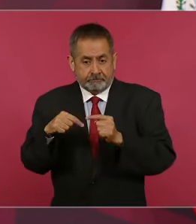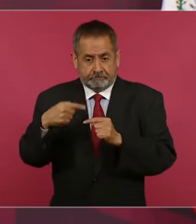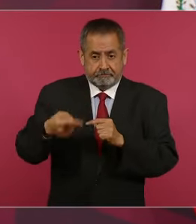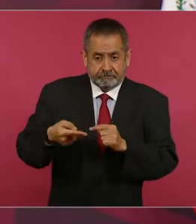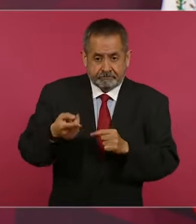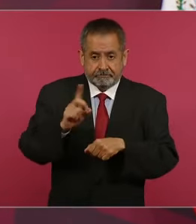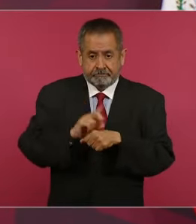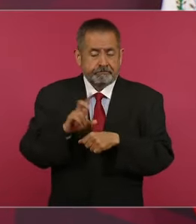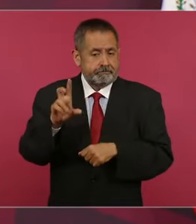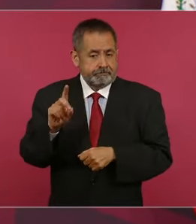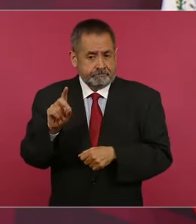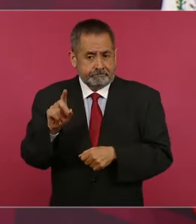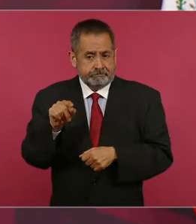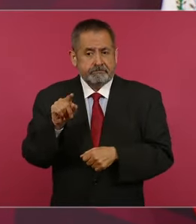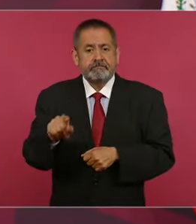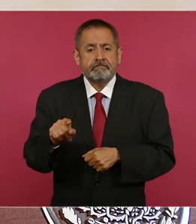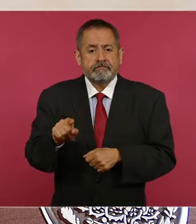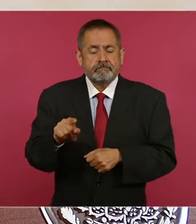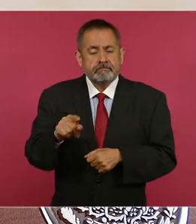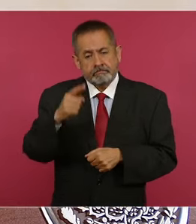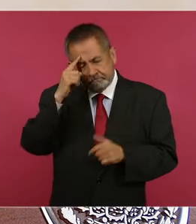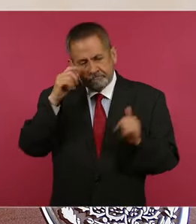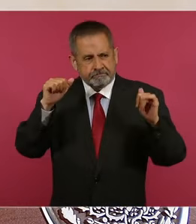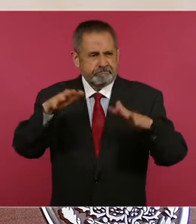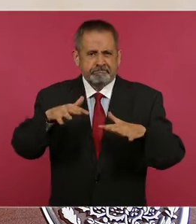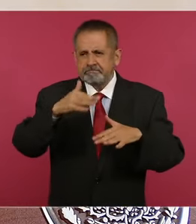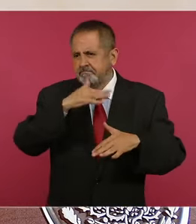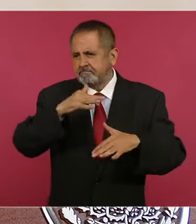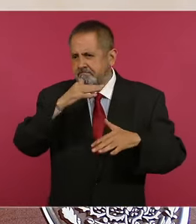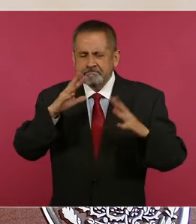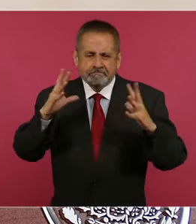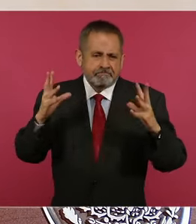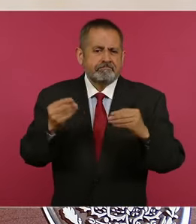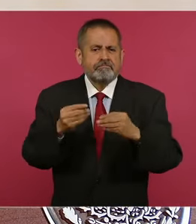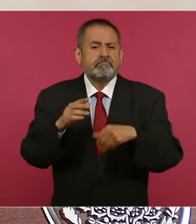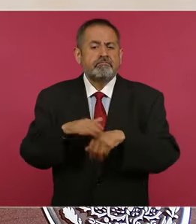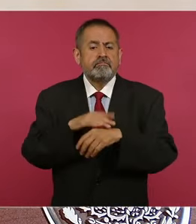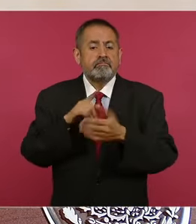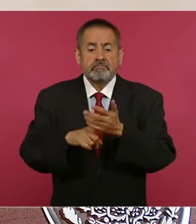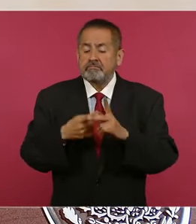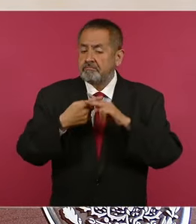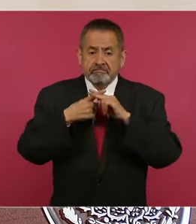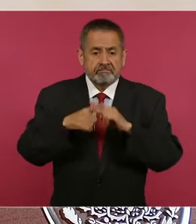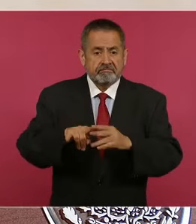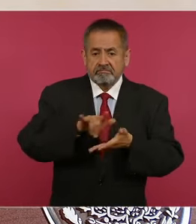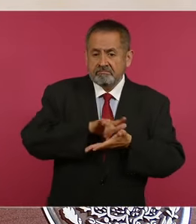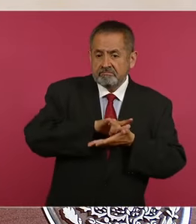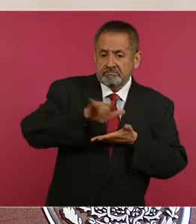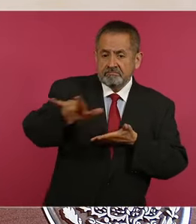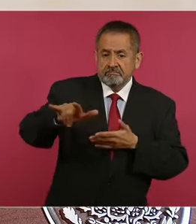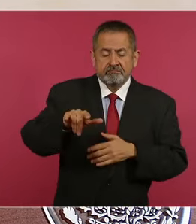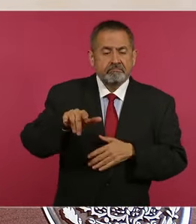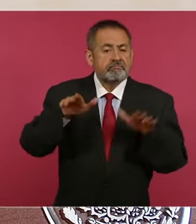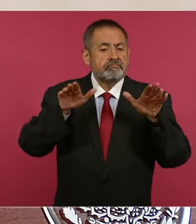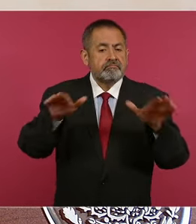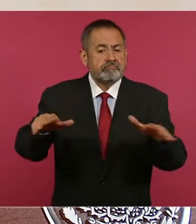30 es la ceremonia porque ya van a empezar a volar los aviones de Mexicana.